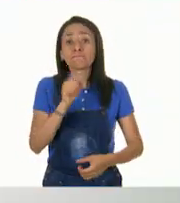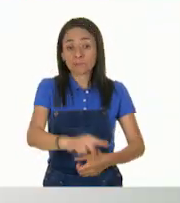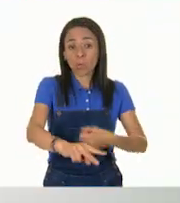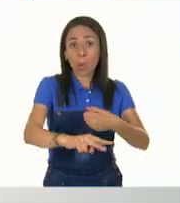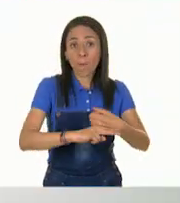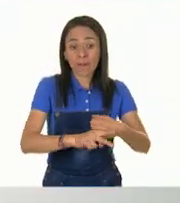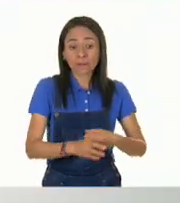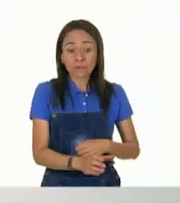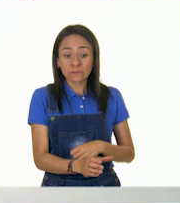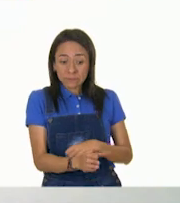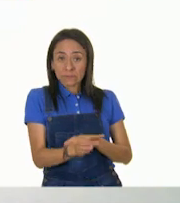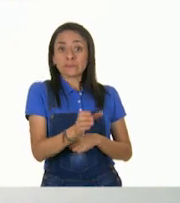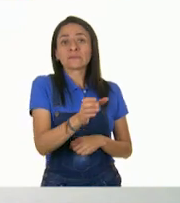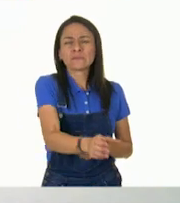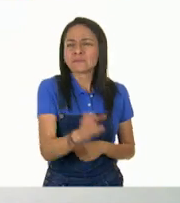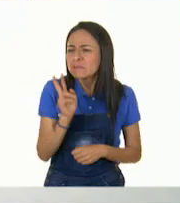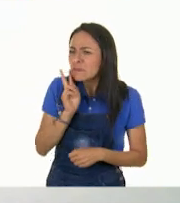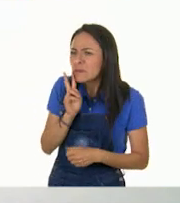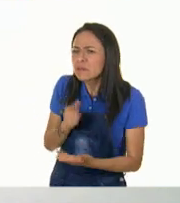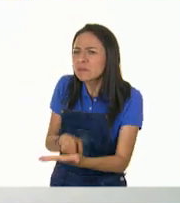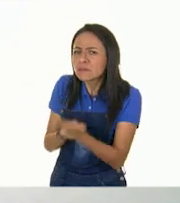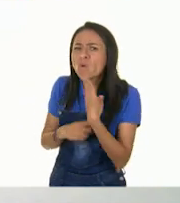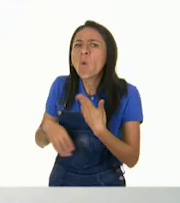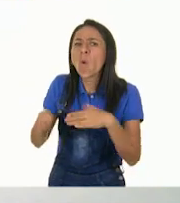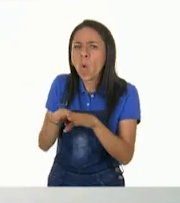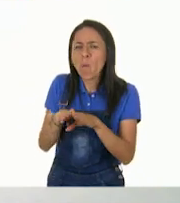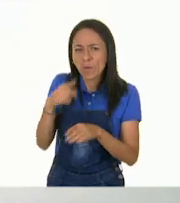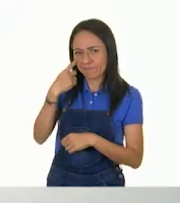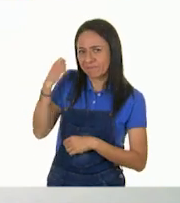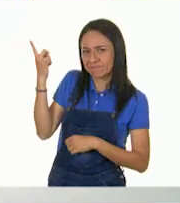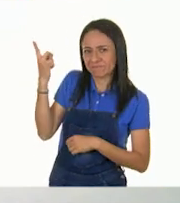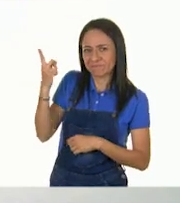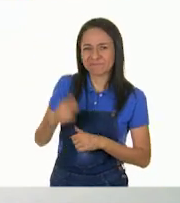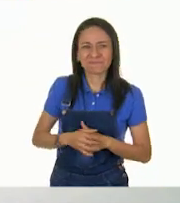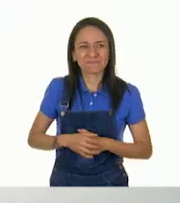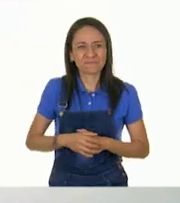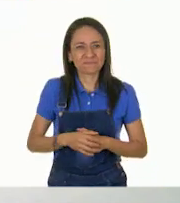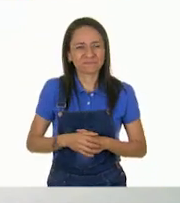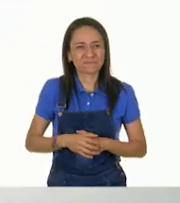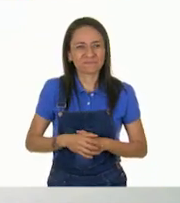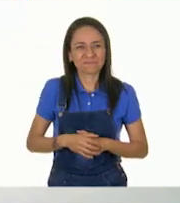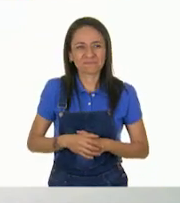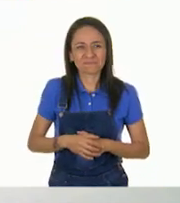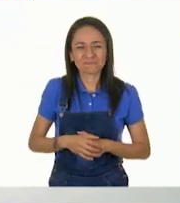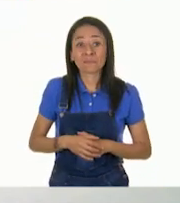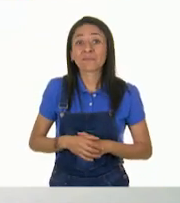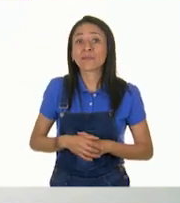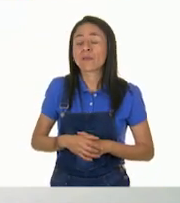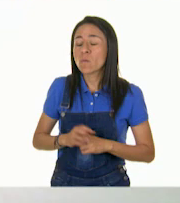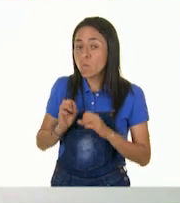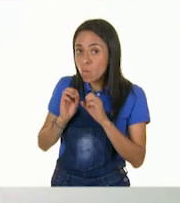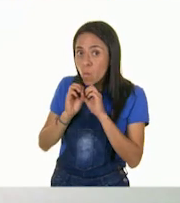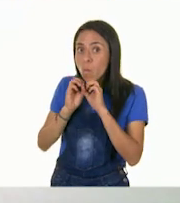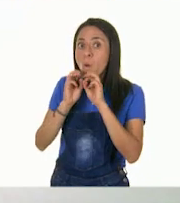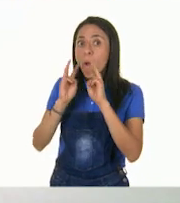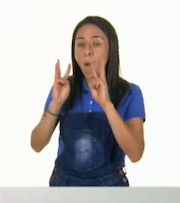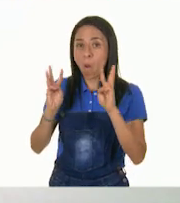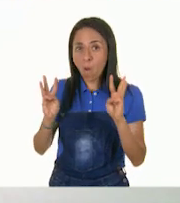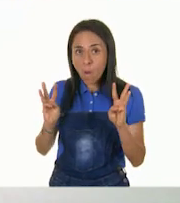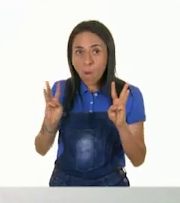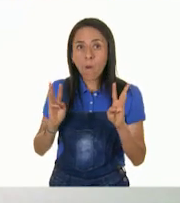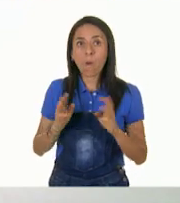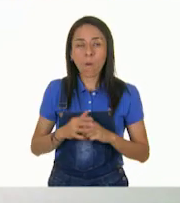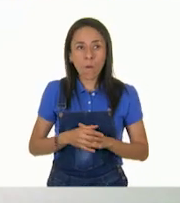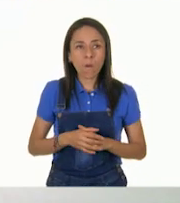muestras comer quien lo lanzó adelante y lo atrapó arriba adelante